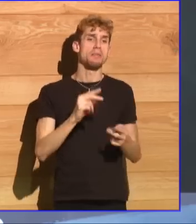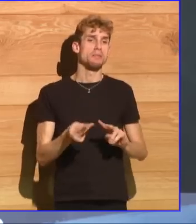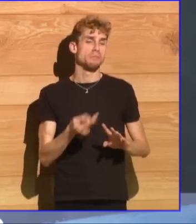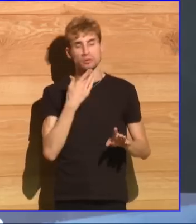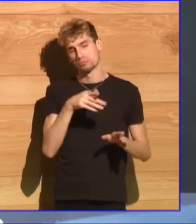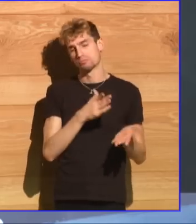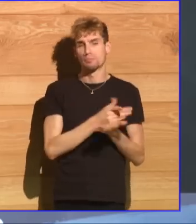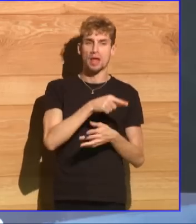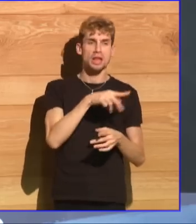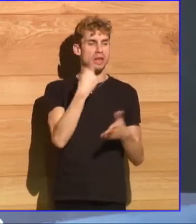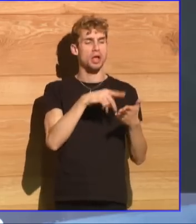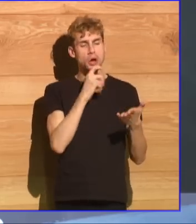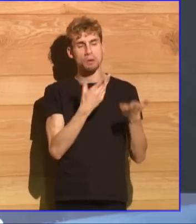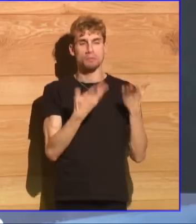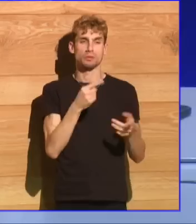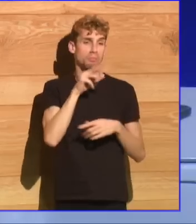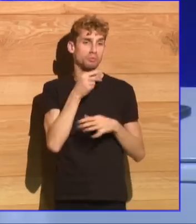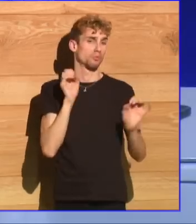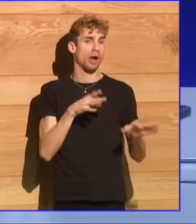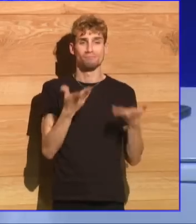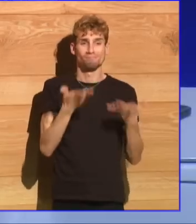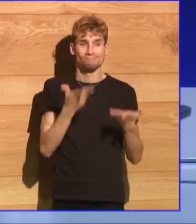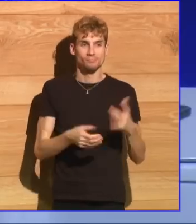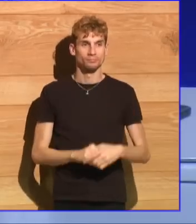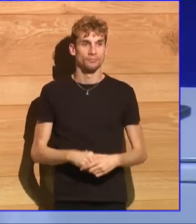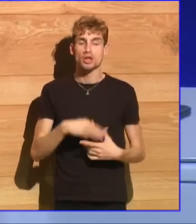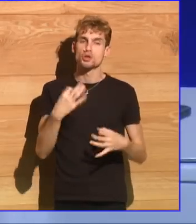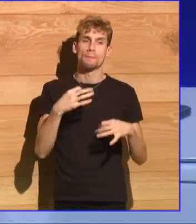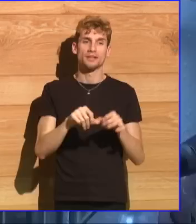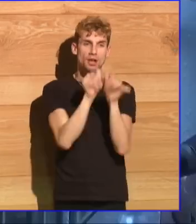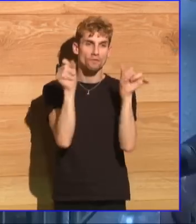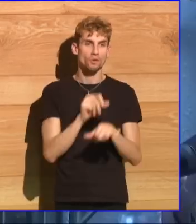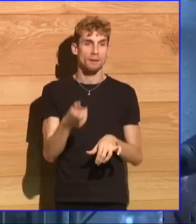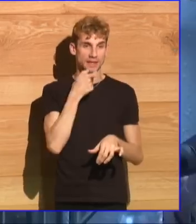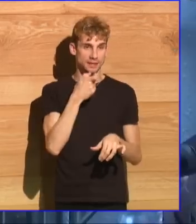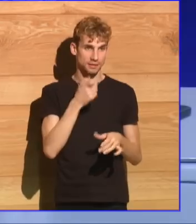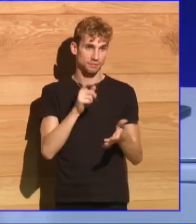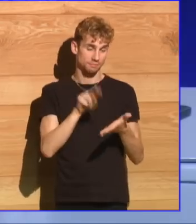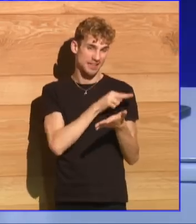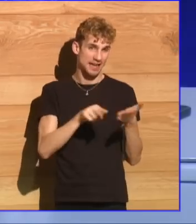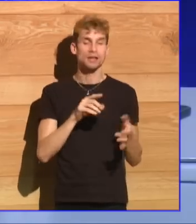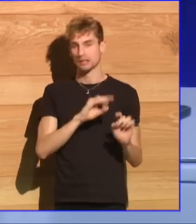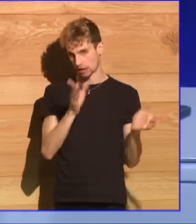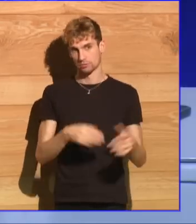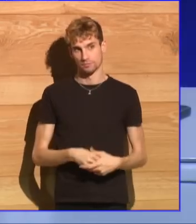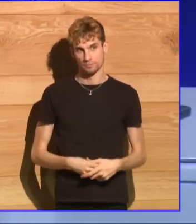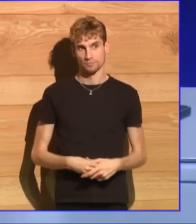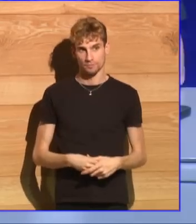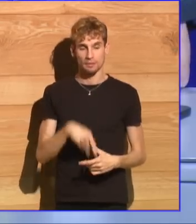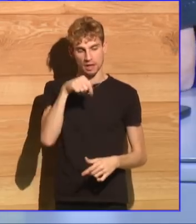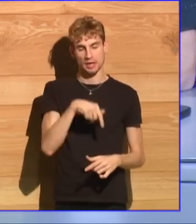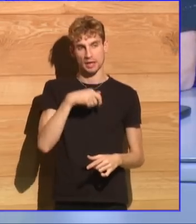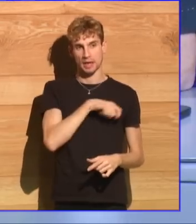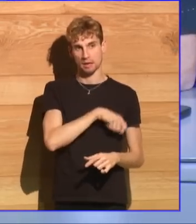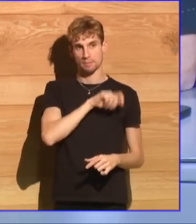lee, a veces gana una fórmula, a veces otra. nos Y generalmente metemos en- gana la forma británica, generalmente. Sí, pero aquí- Generalmente dice, pero hombre, si es que es holandés. En ya, España- pero es que- Pero